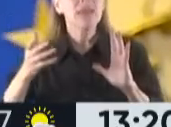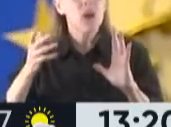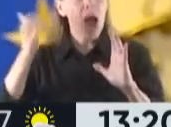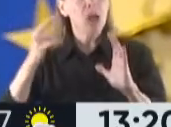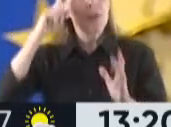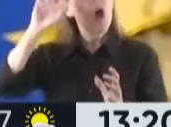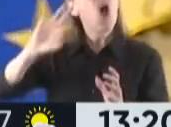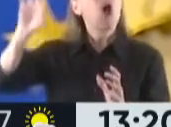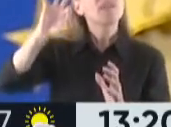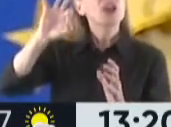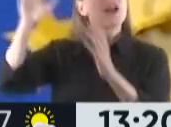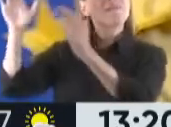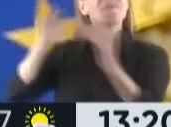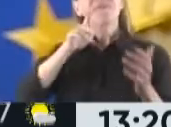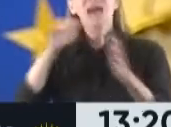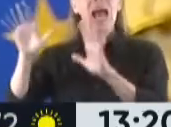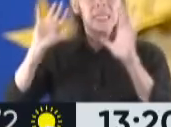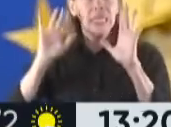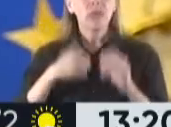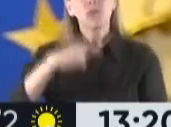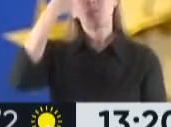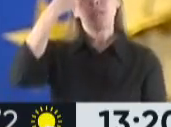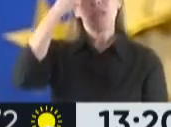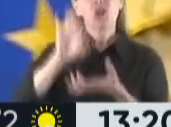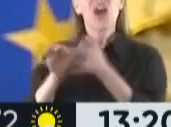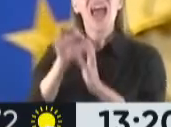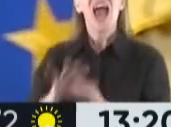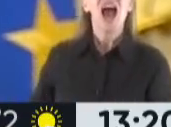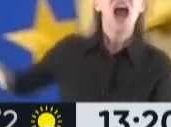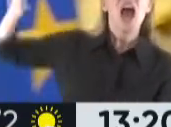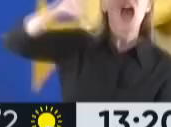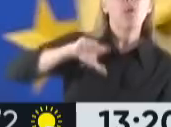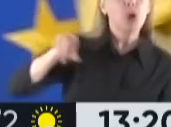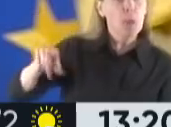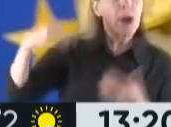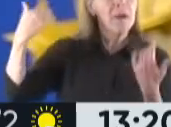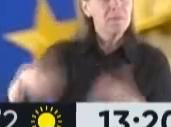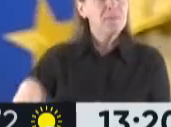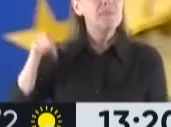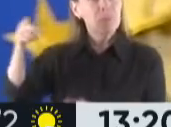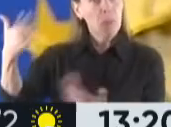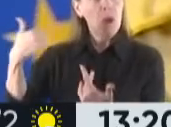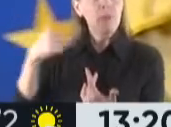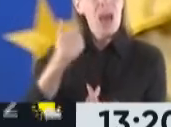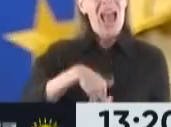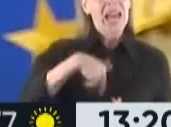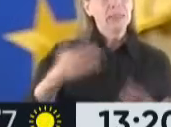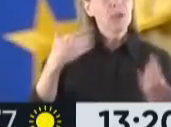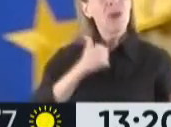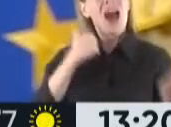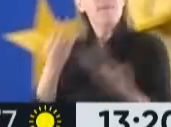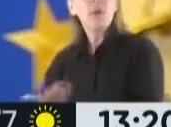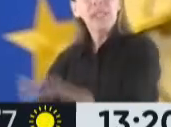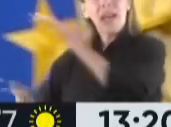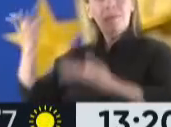Y yo creo que Europa es un extraordinario socio para Argentina. Europa